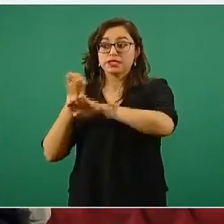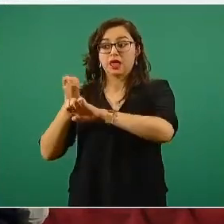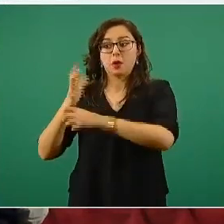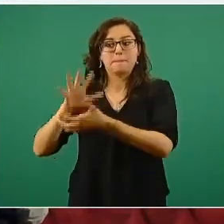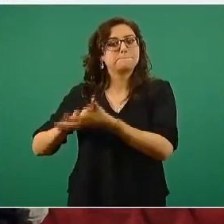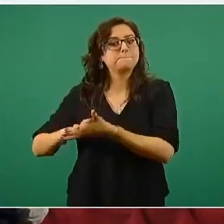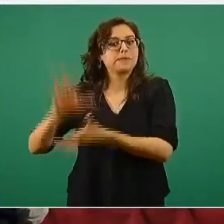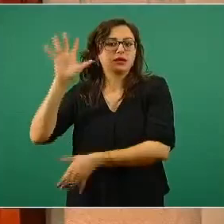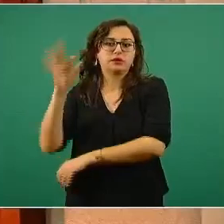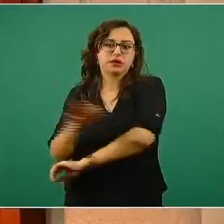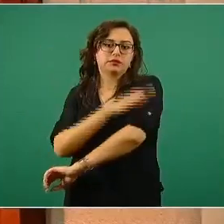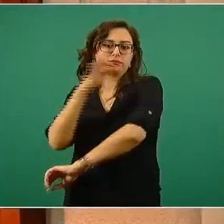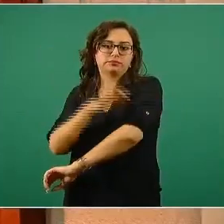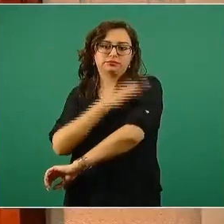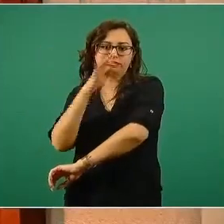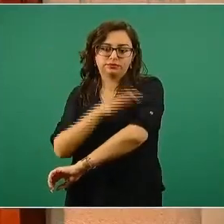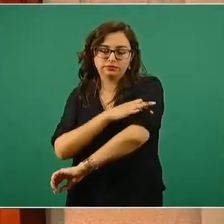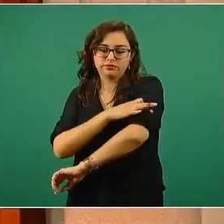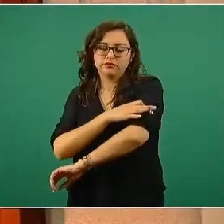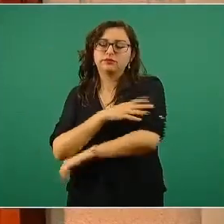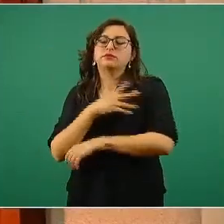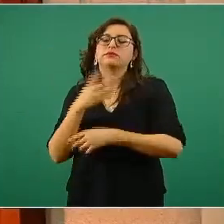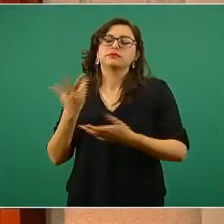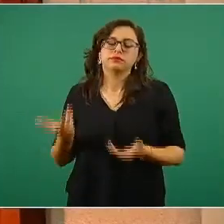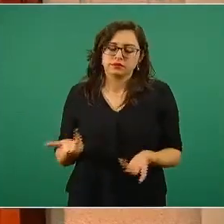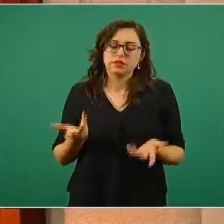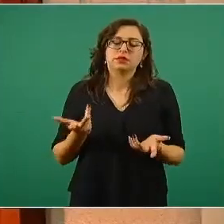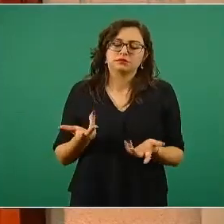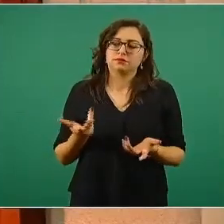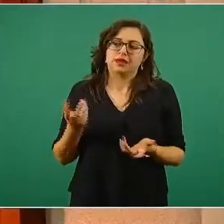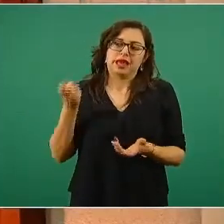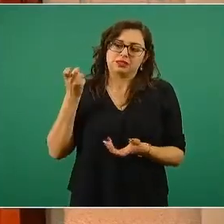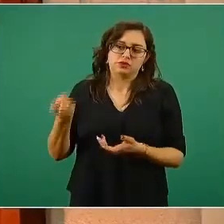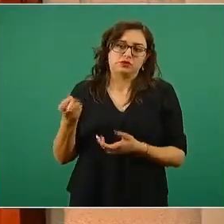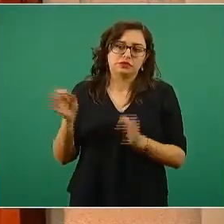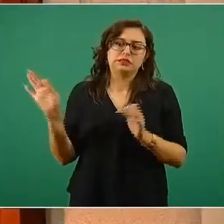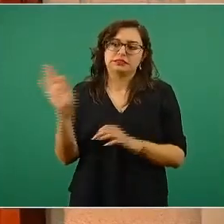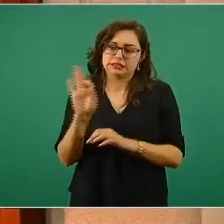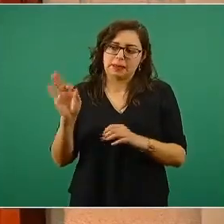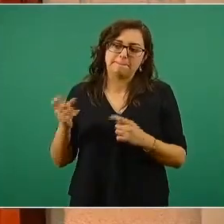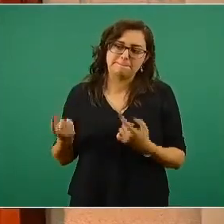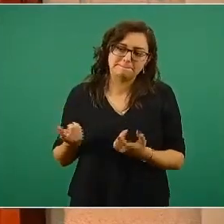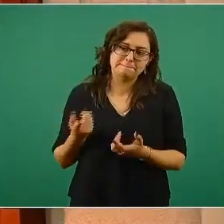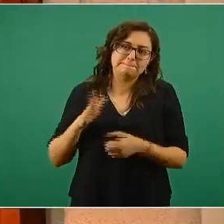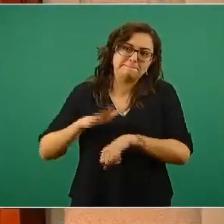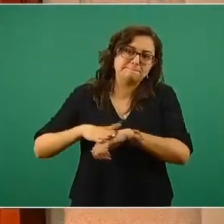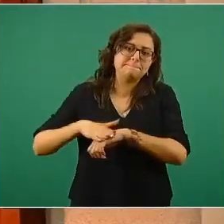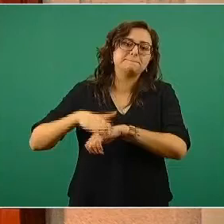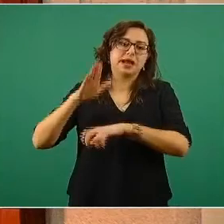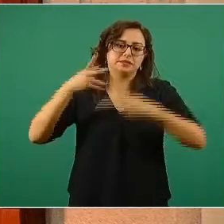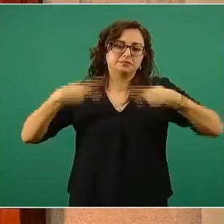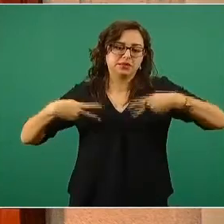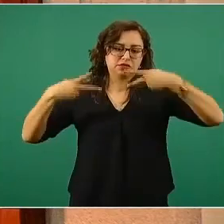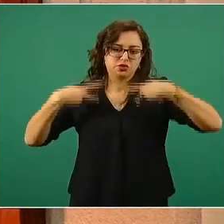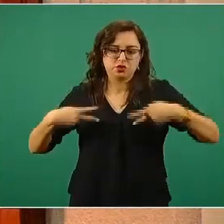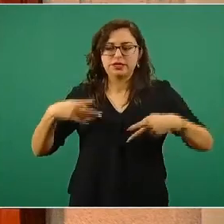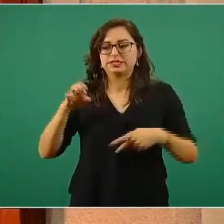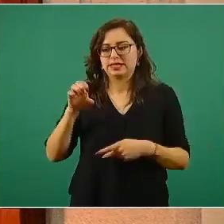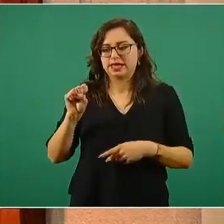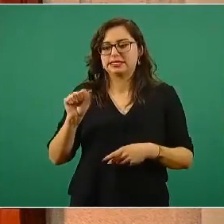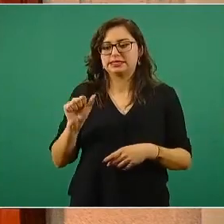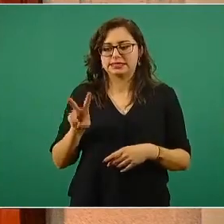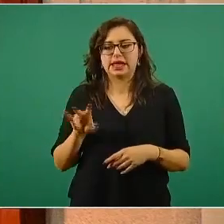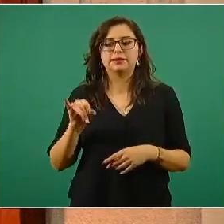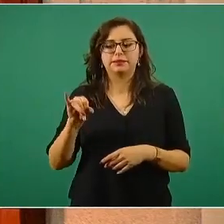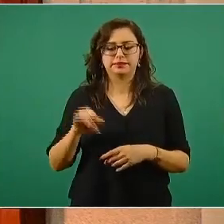cantidad de vacuna, por efectos también de seguro de mayor cantidad poblacional, es posible que encuentren pues una mayor